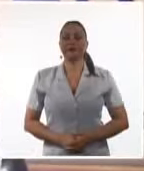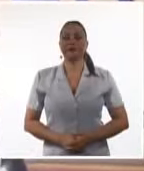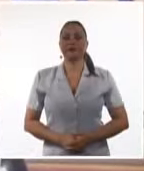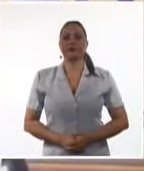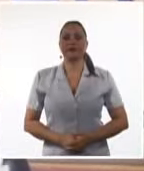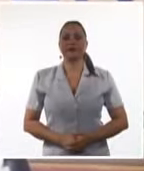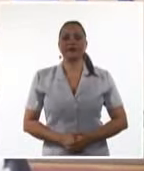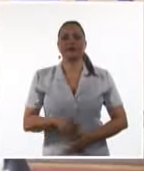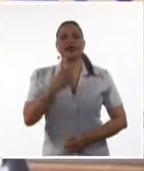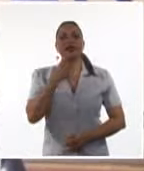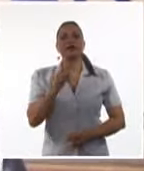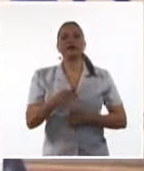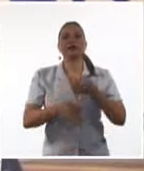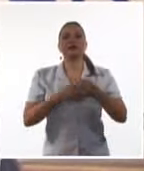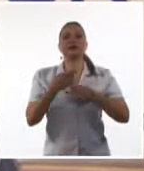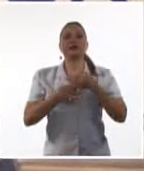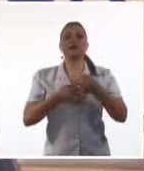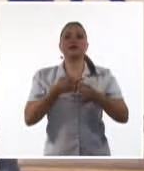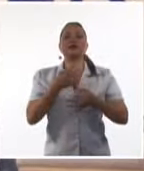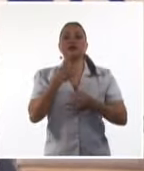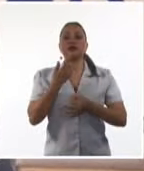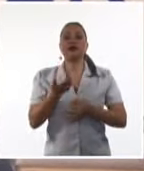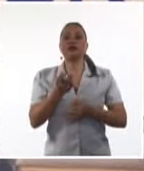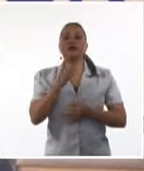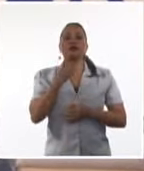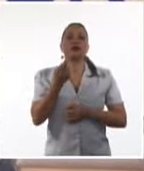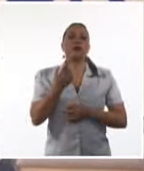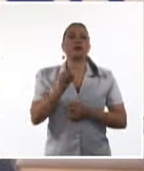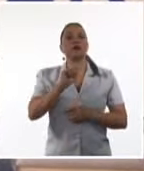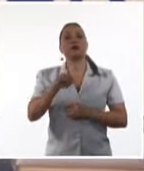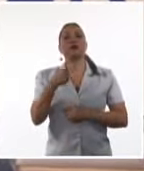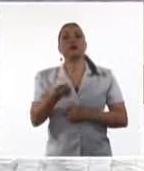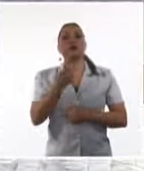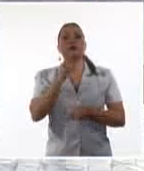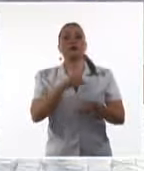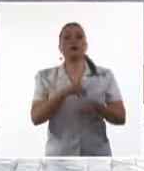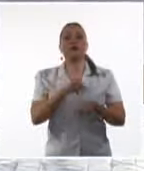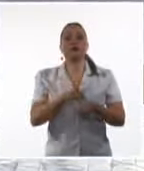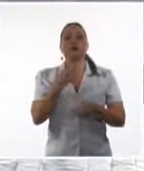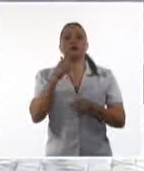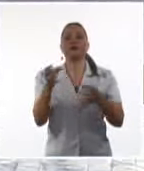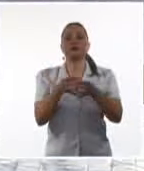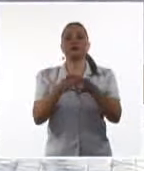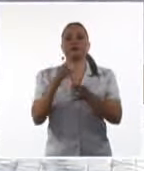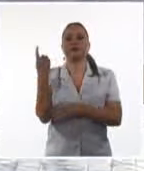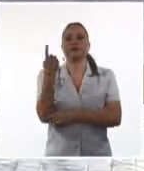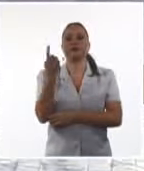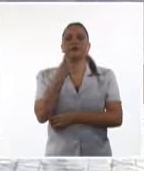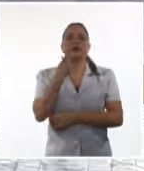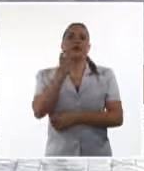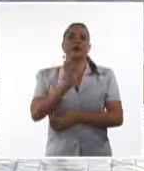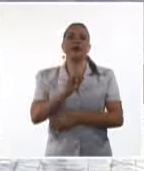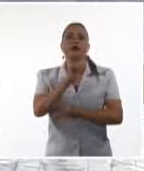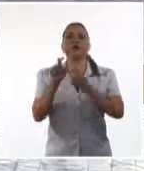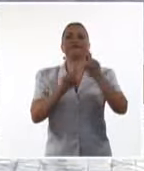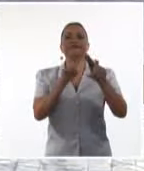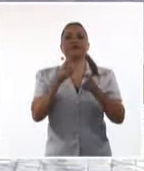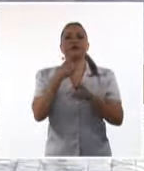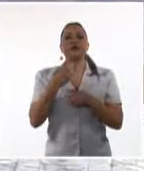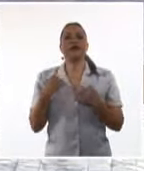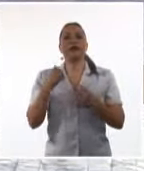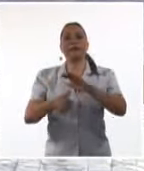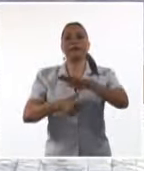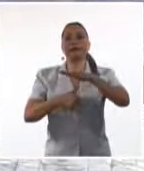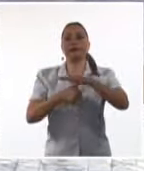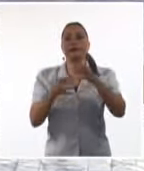está previsto promoverlo posiblemente de inmediato para el equipo nacional. Luego de conocer las opiniones de Alberto Puig, presidente de la